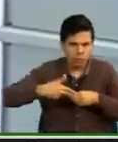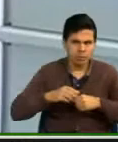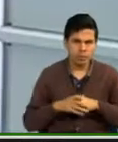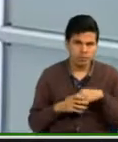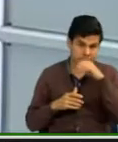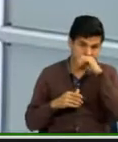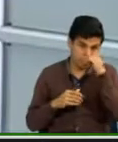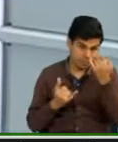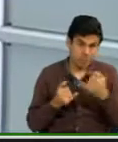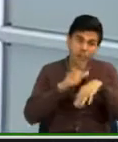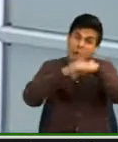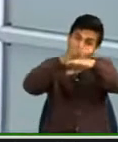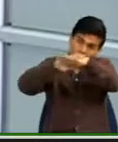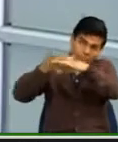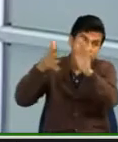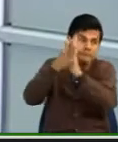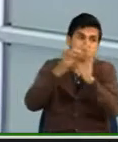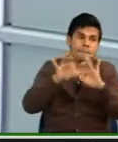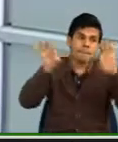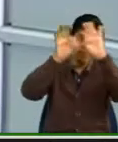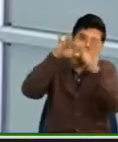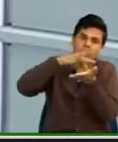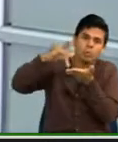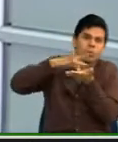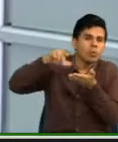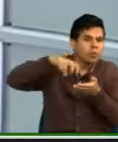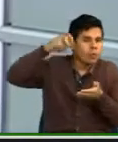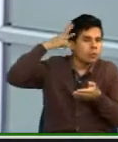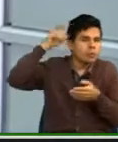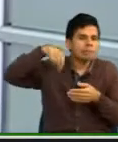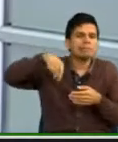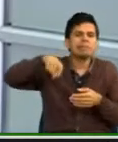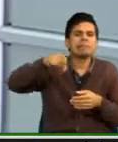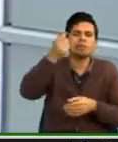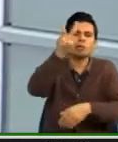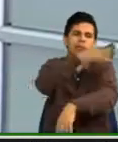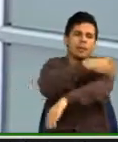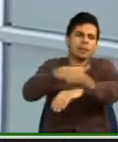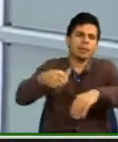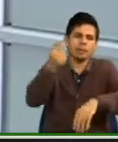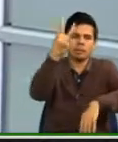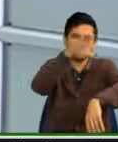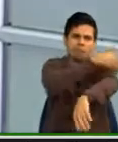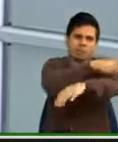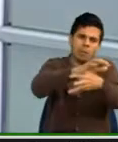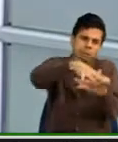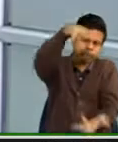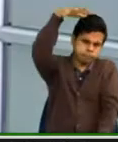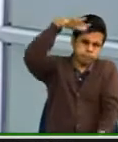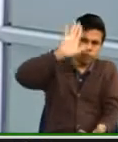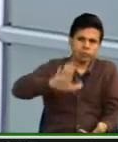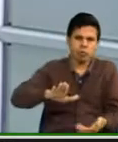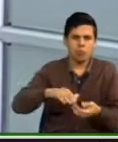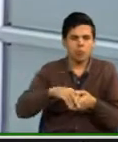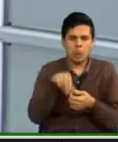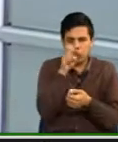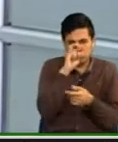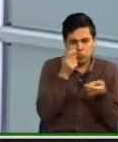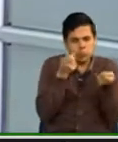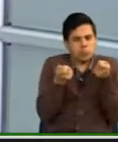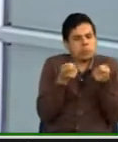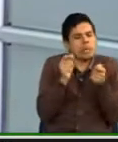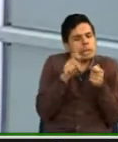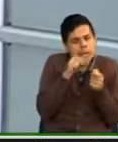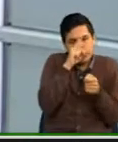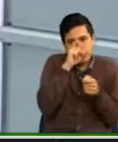Pero hay que mandar un mensaje muy claro, Norte de Santander necesita alrededor de 12 millones a 13 millones de galones sin cupos y sin restricciones. La demanda